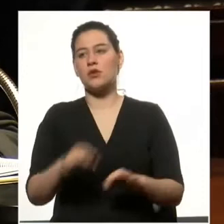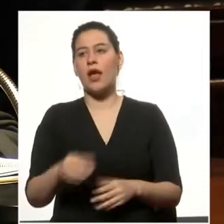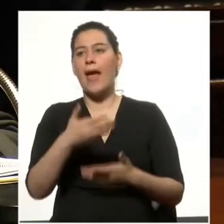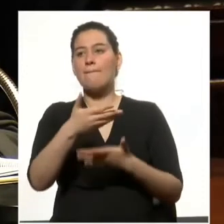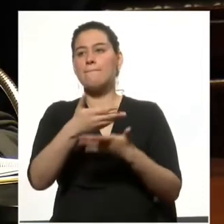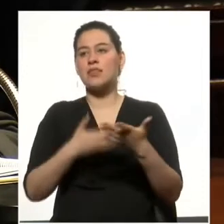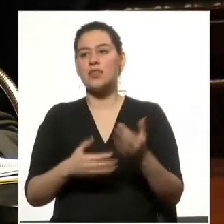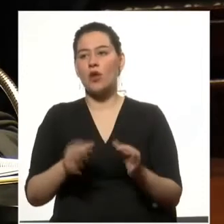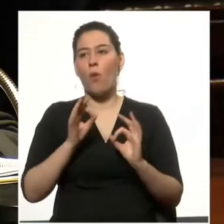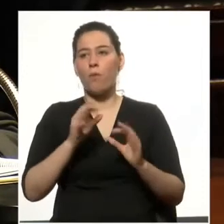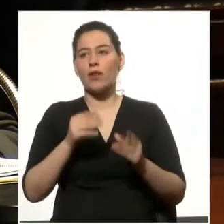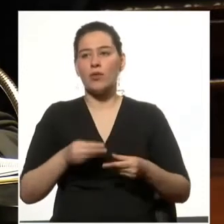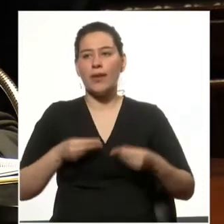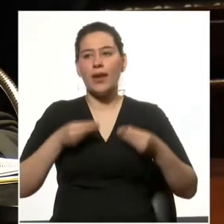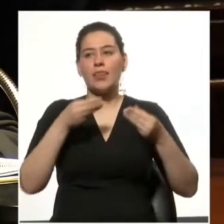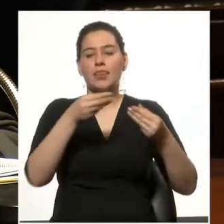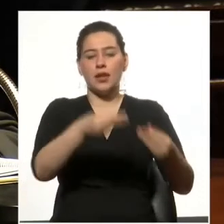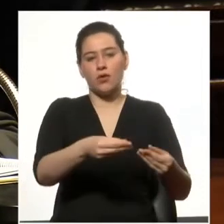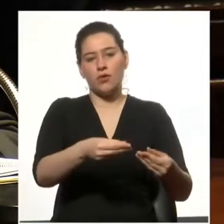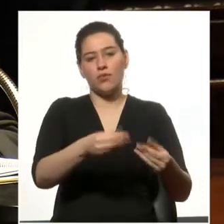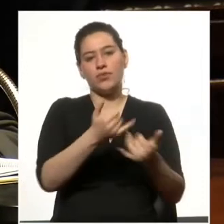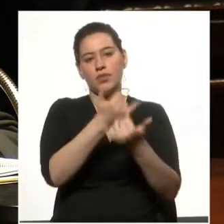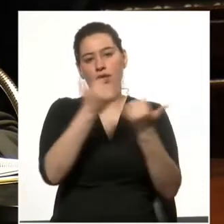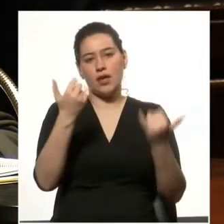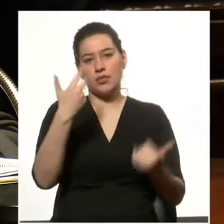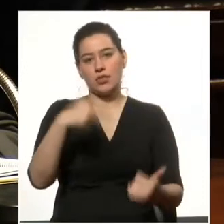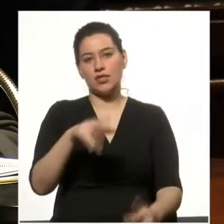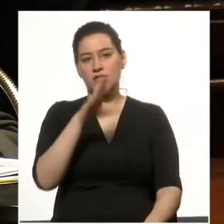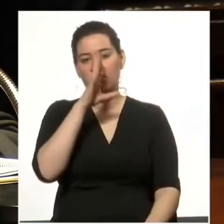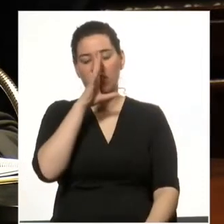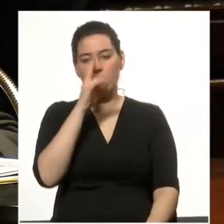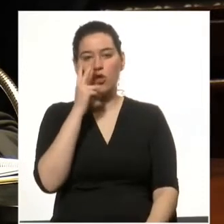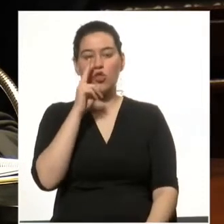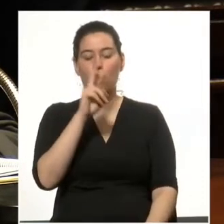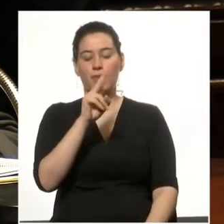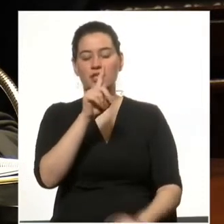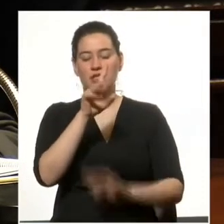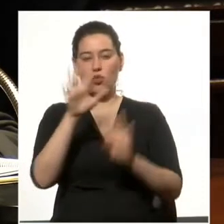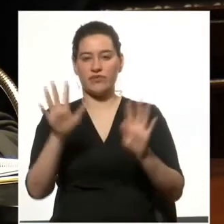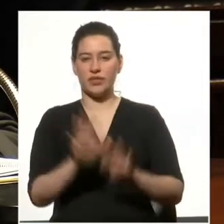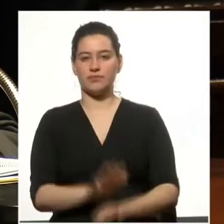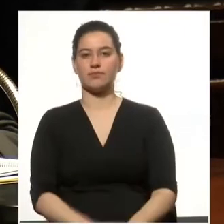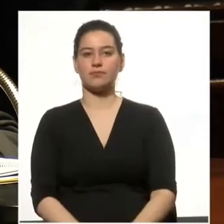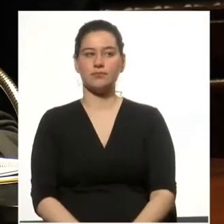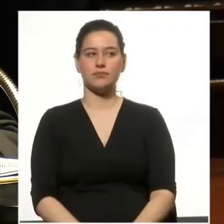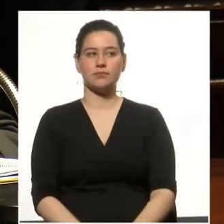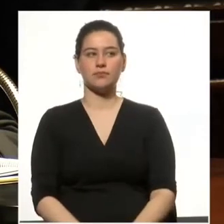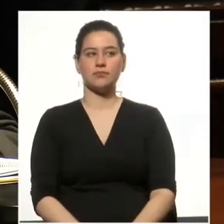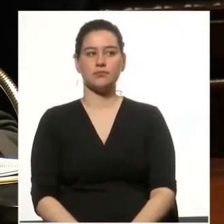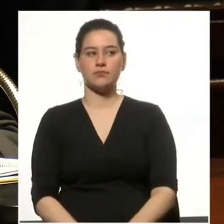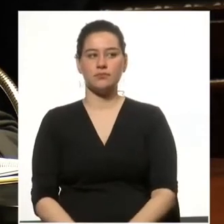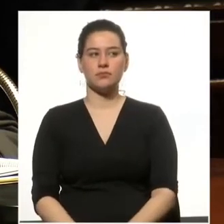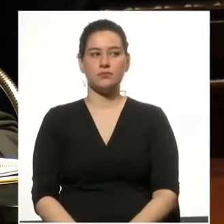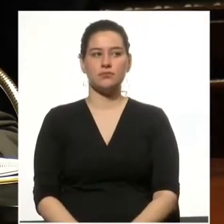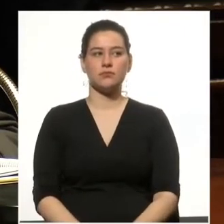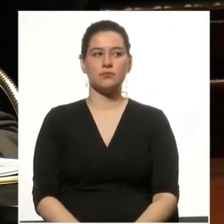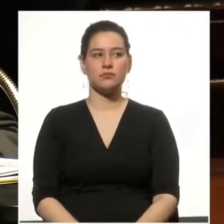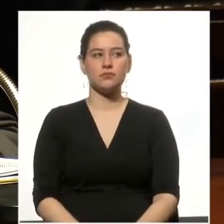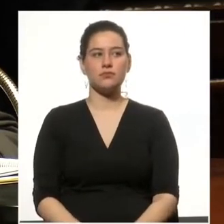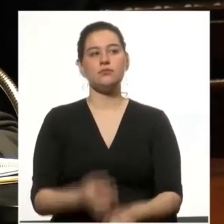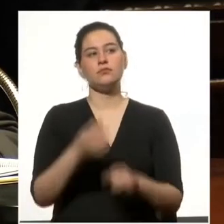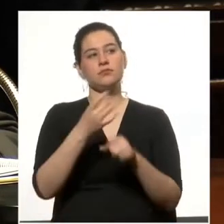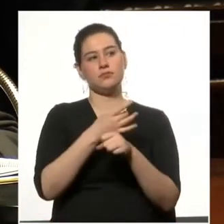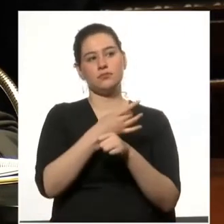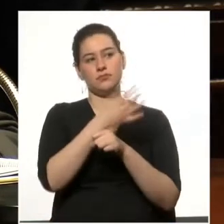expediente completo que entregó el día 13 de febrero del 2019. Los profesionales